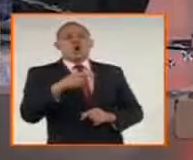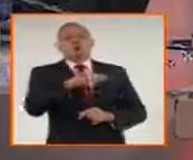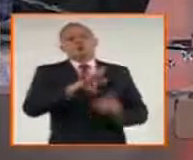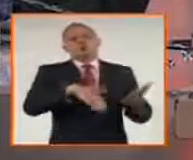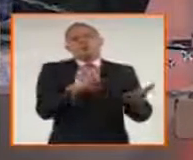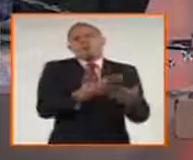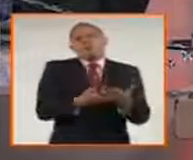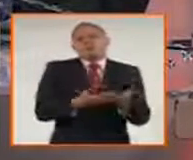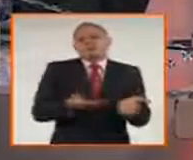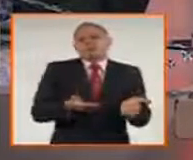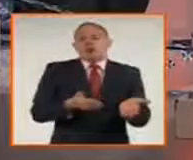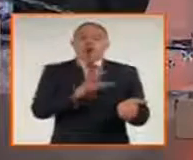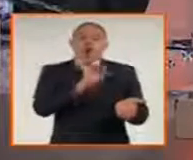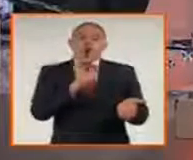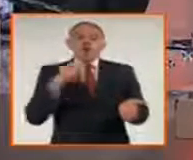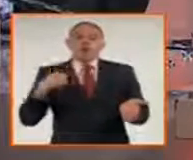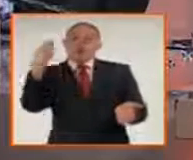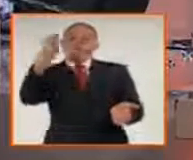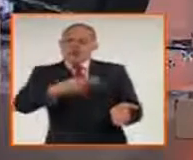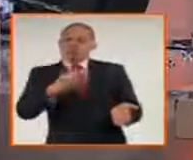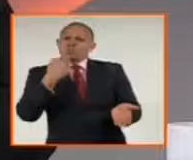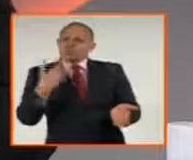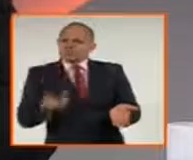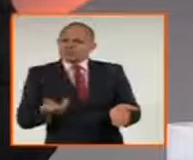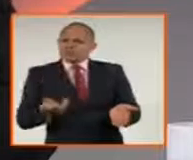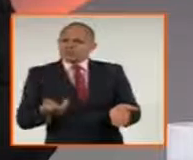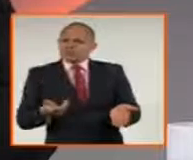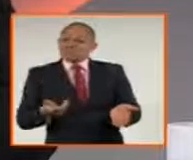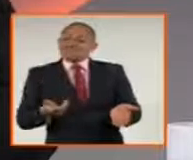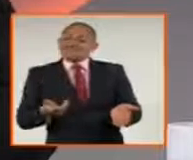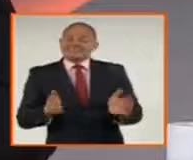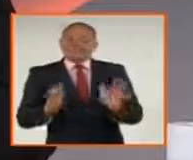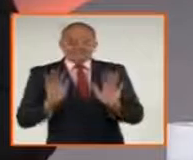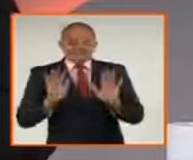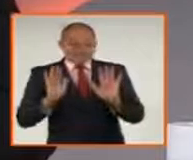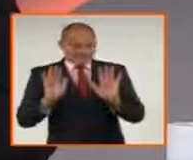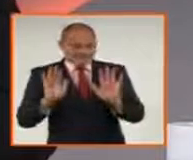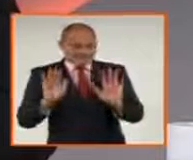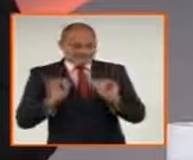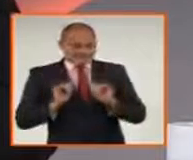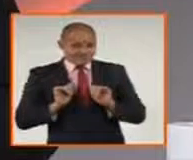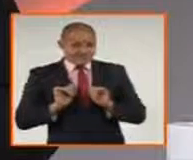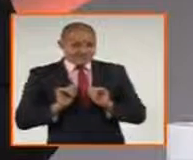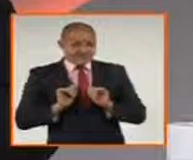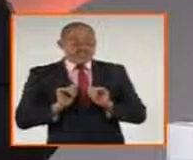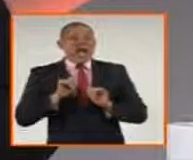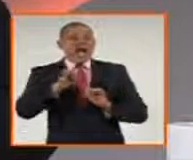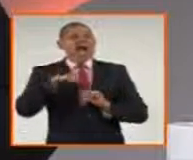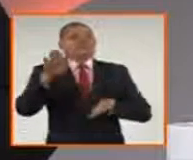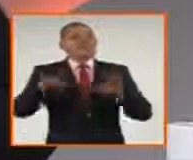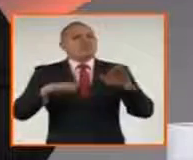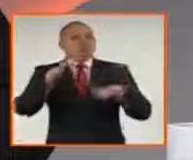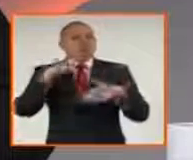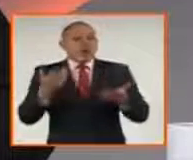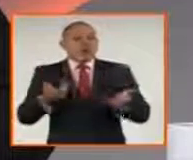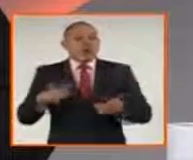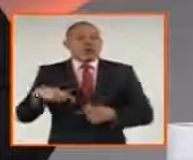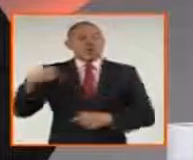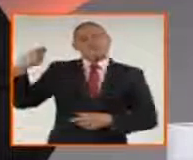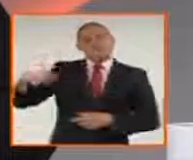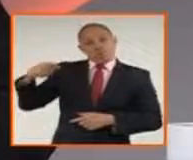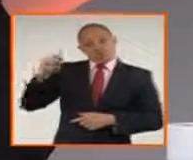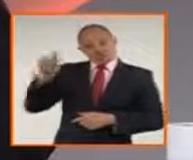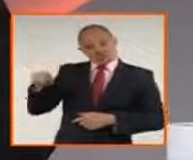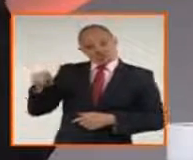acepte la otra parte. Ahí el punto de partida evidentemente es son las propuestas de las partes, pero el tribunal puede intervenir